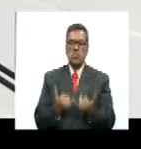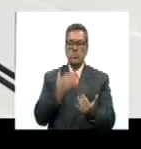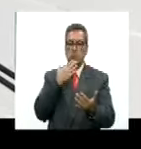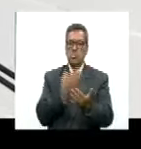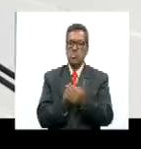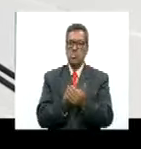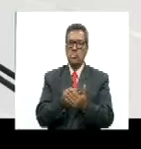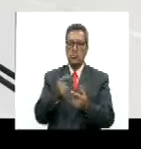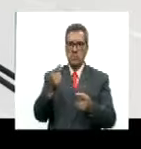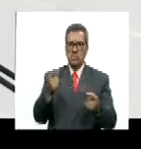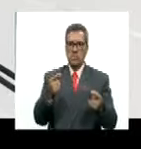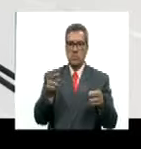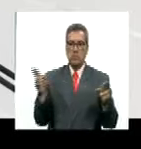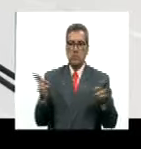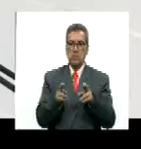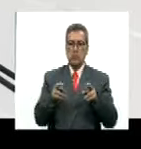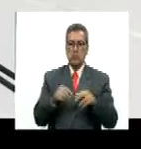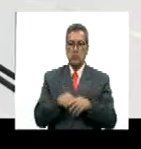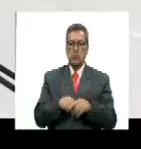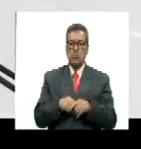mucho, quiero ser breve, así que